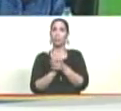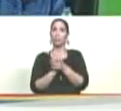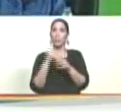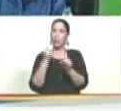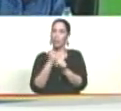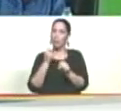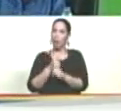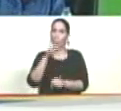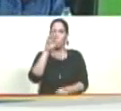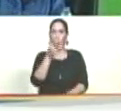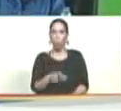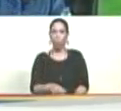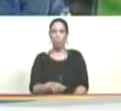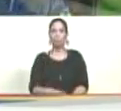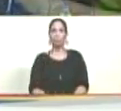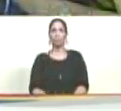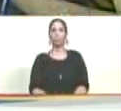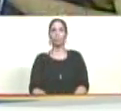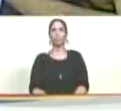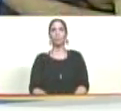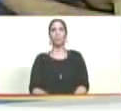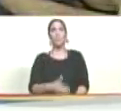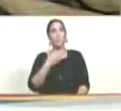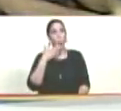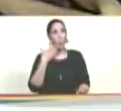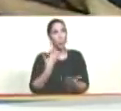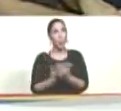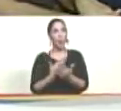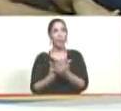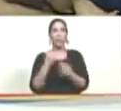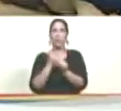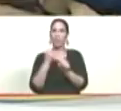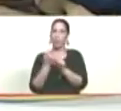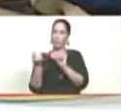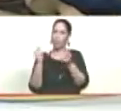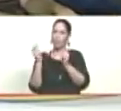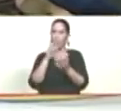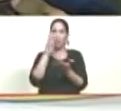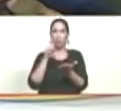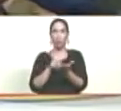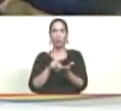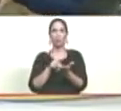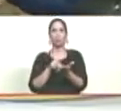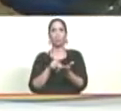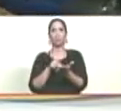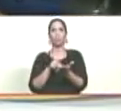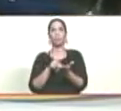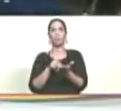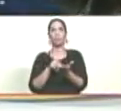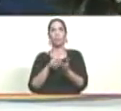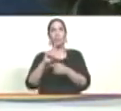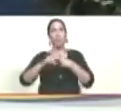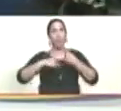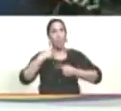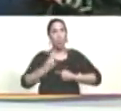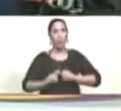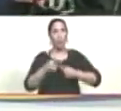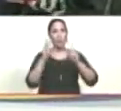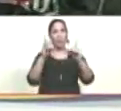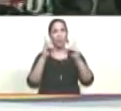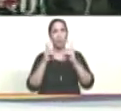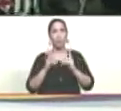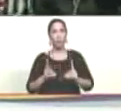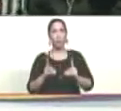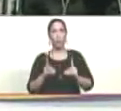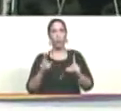diario. Trabajo, propuestas, debate nacional y luego decisiones, que